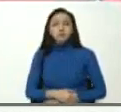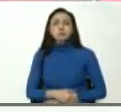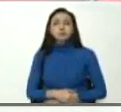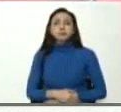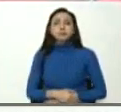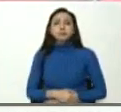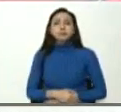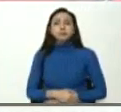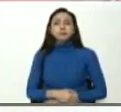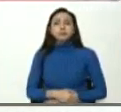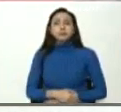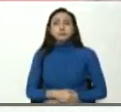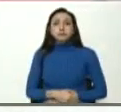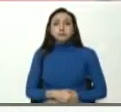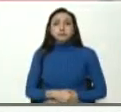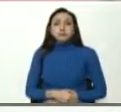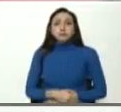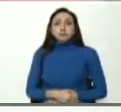cristiano